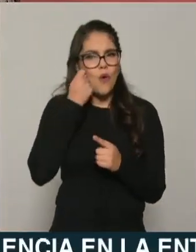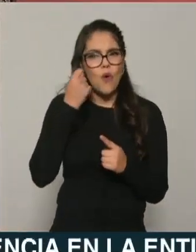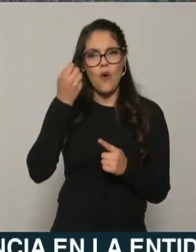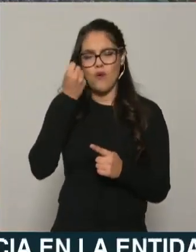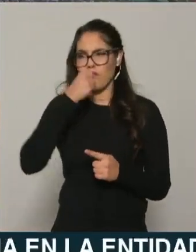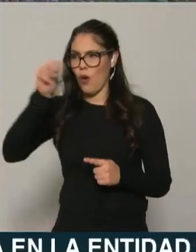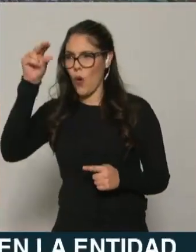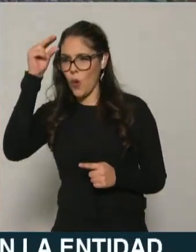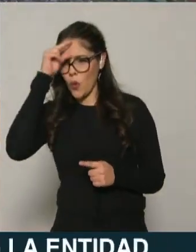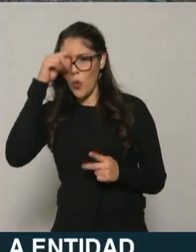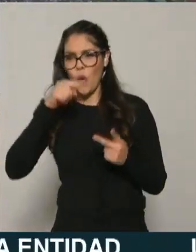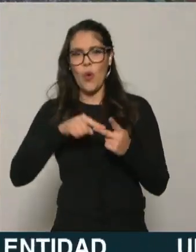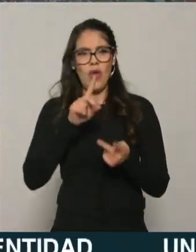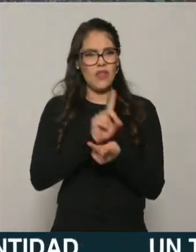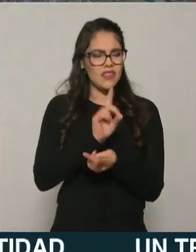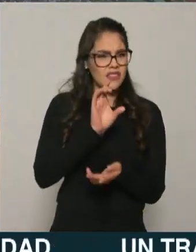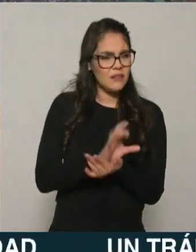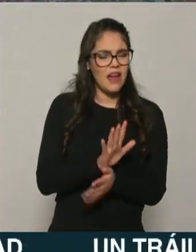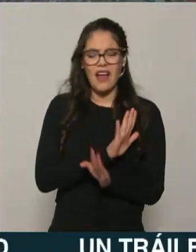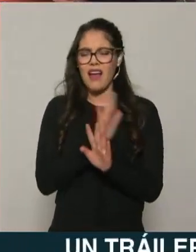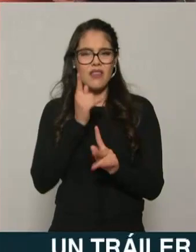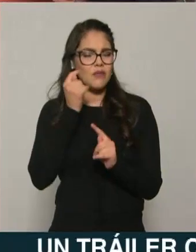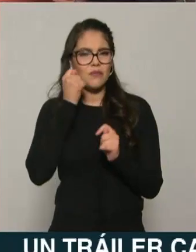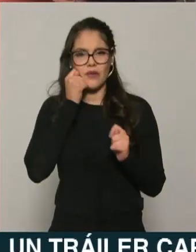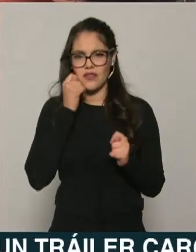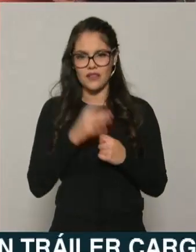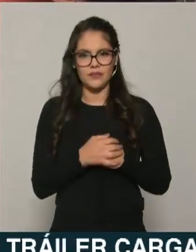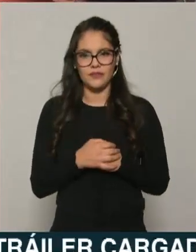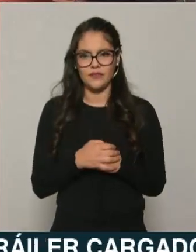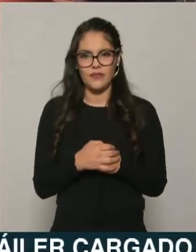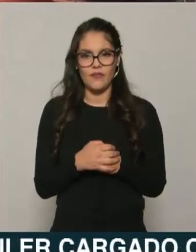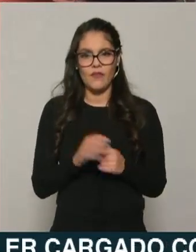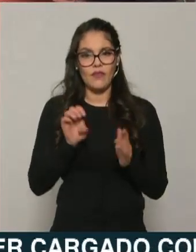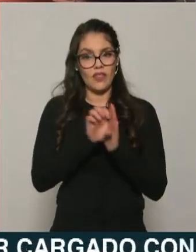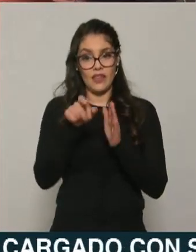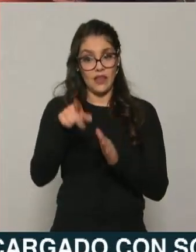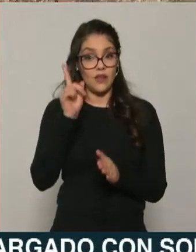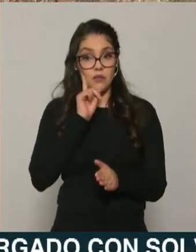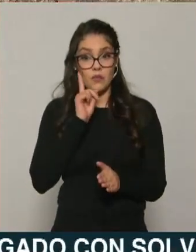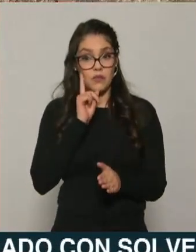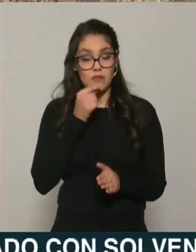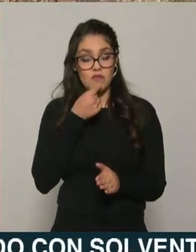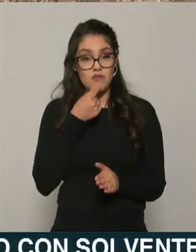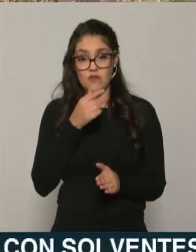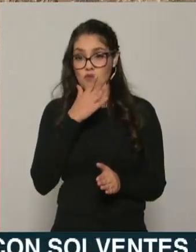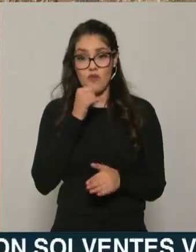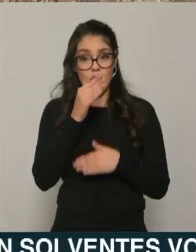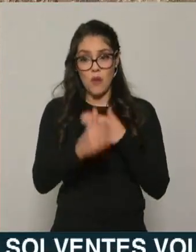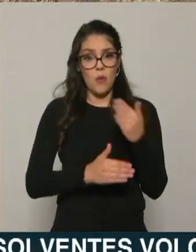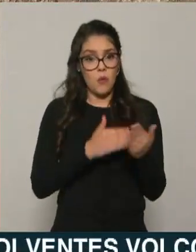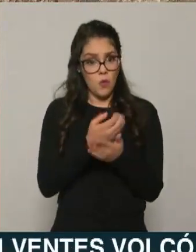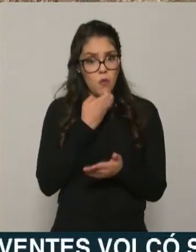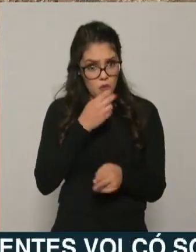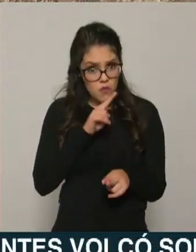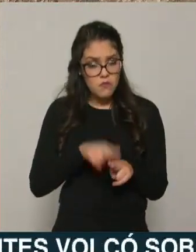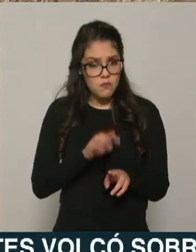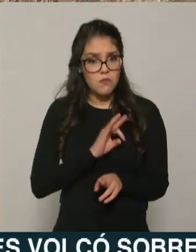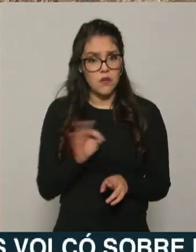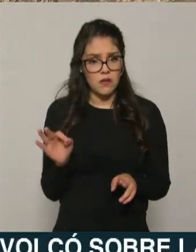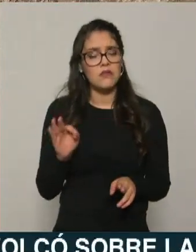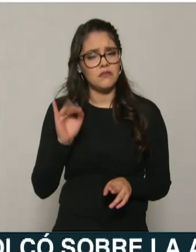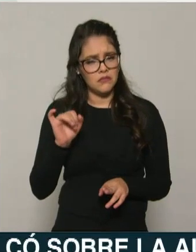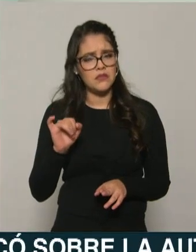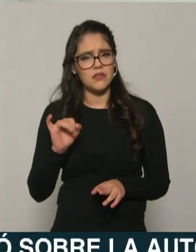alguna discapacidad. En la situación de Adara, ella no podría ir en este momento a una escuela regular. ¿Lo haría? Sí, ya ha